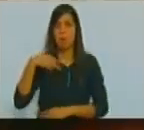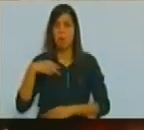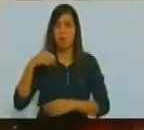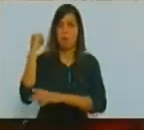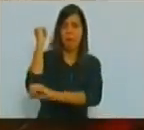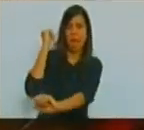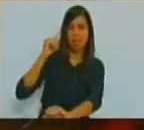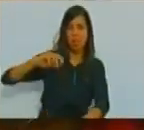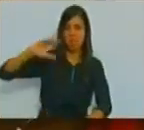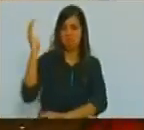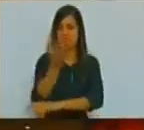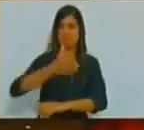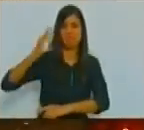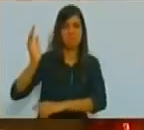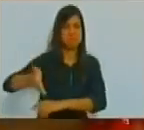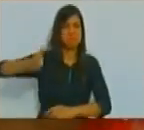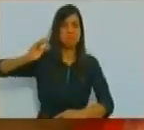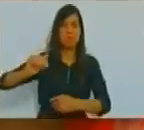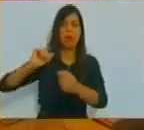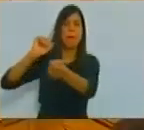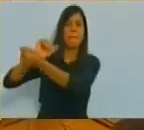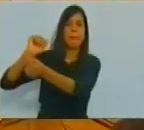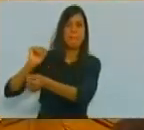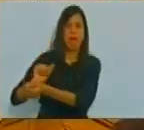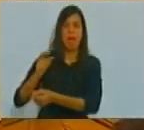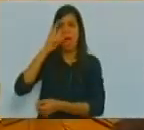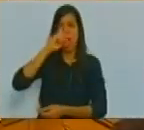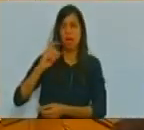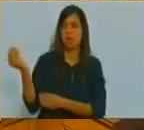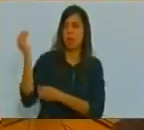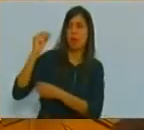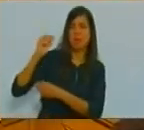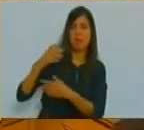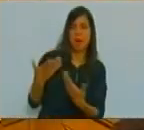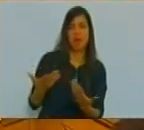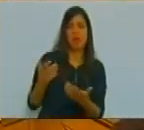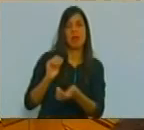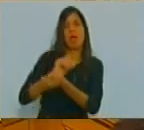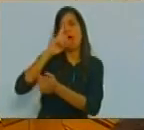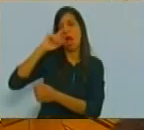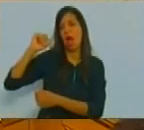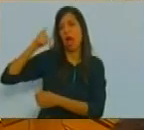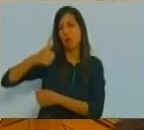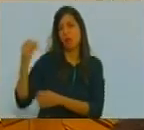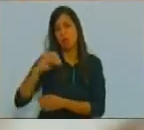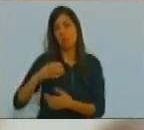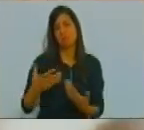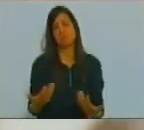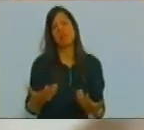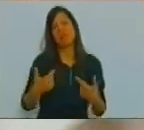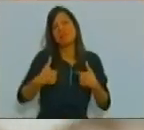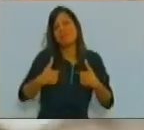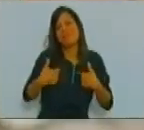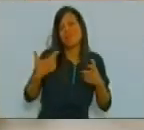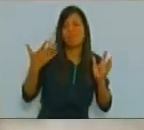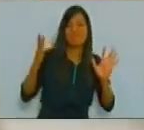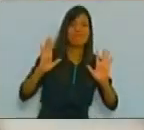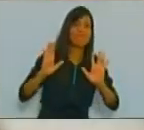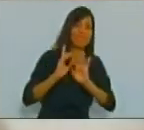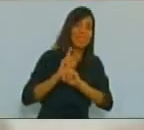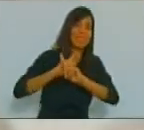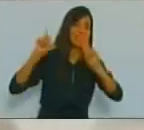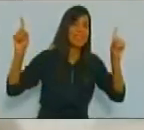incrementando sustantivamente las penas pudiera pudiera resolverse yo he visto de eso y lo digo desde esta tribuna